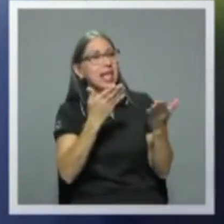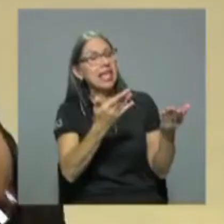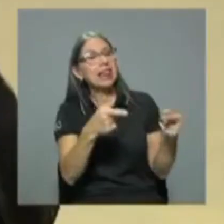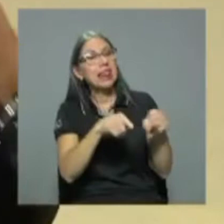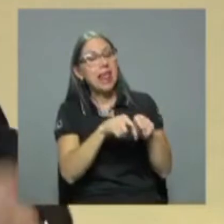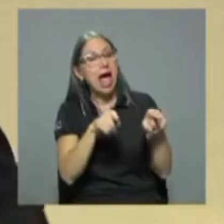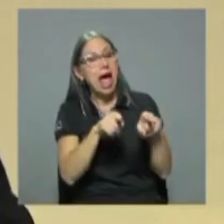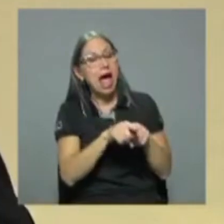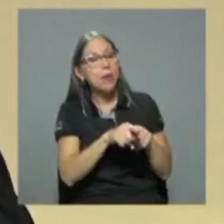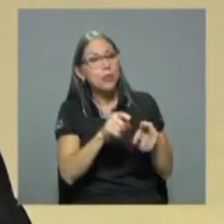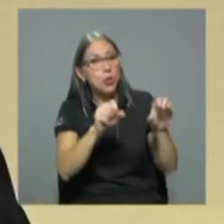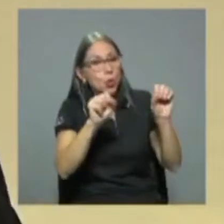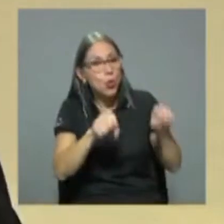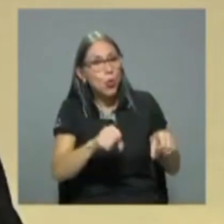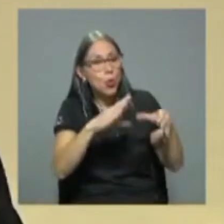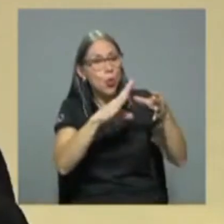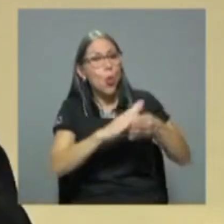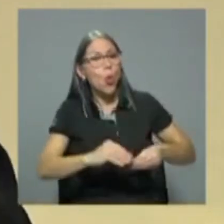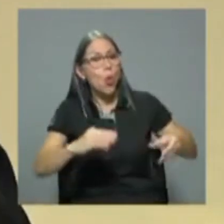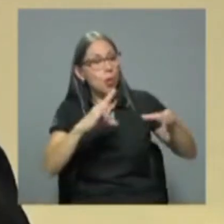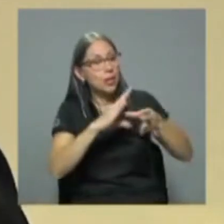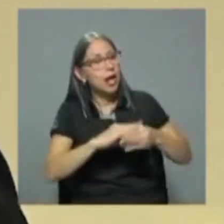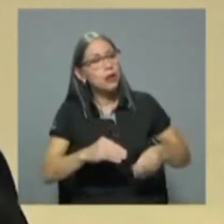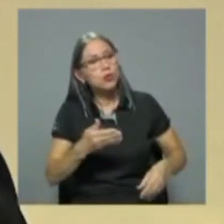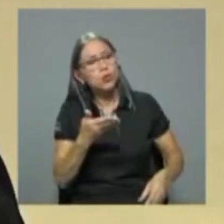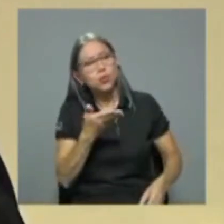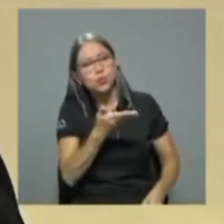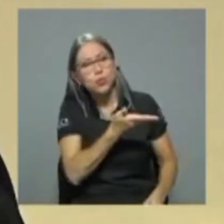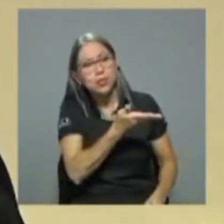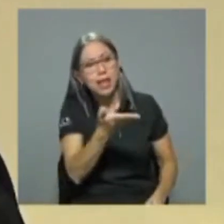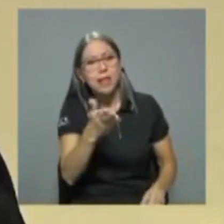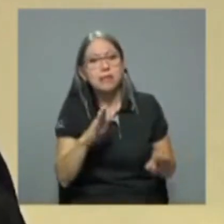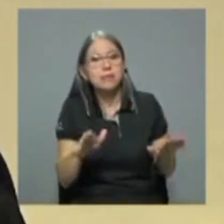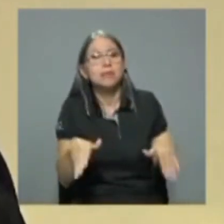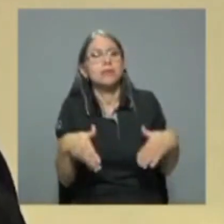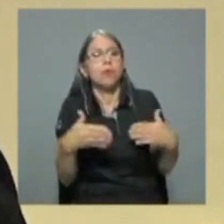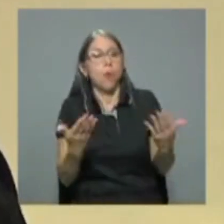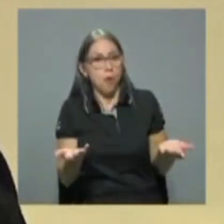favor cómo ustedes han